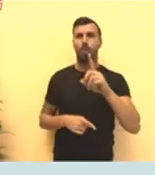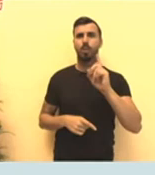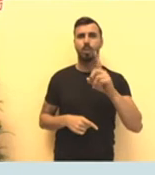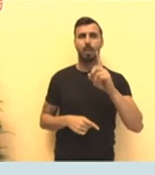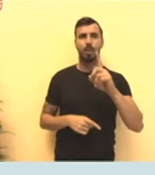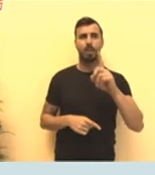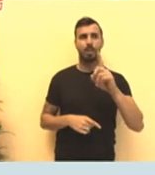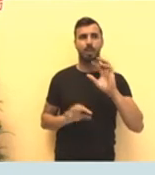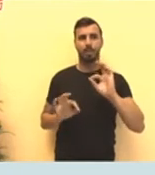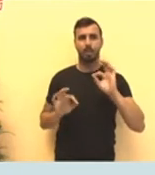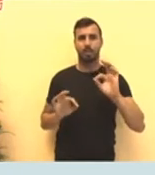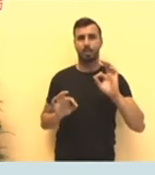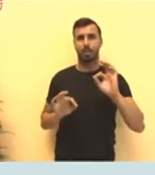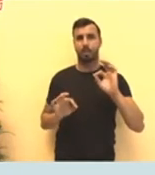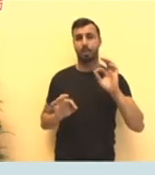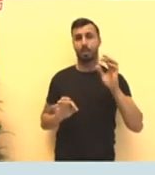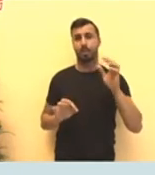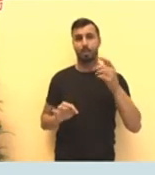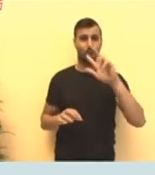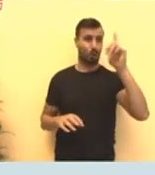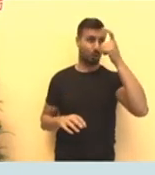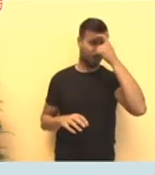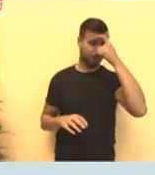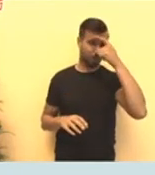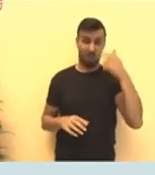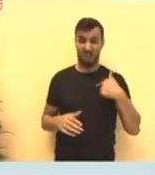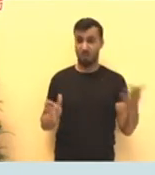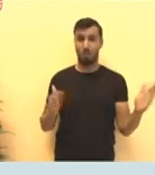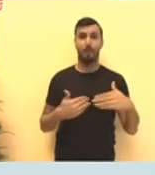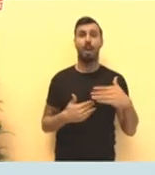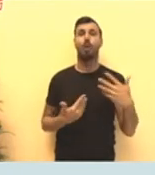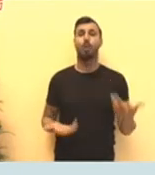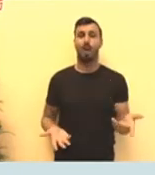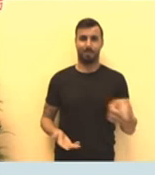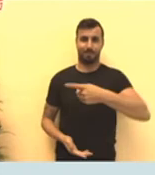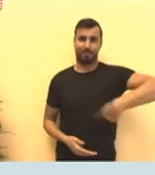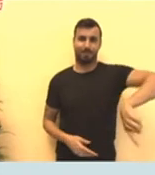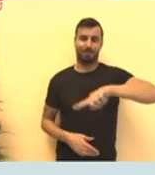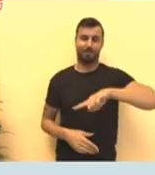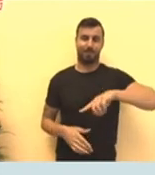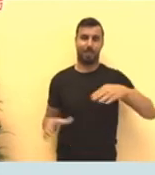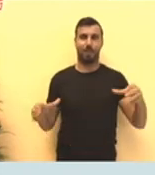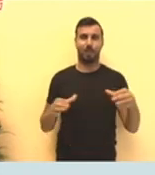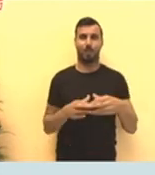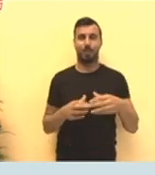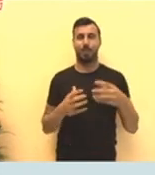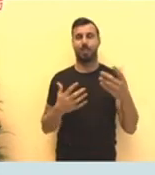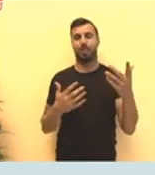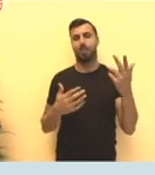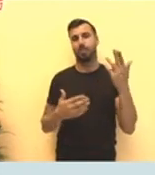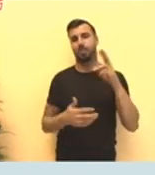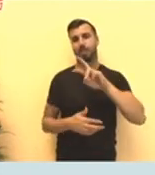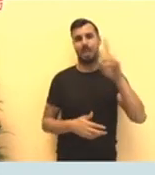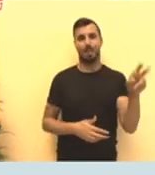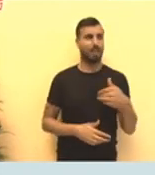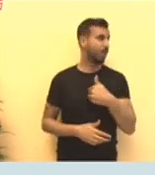era precisamente el de las personas con diversidad funcional. Las terminologías siempre salían de otros, de las Naciones Unidas, de no sé qué.